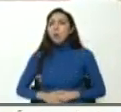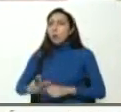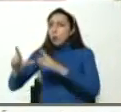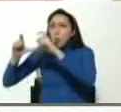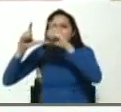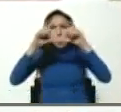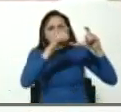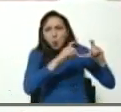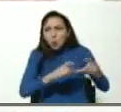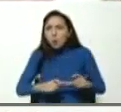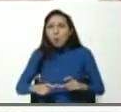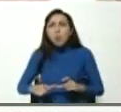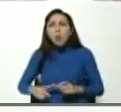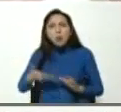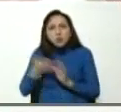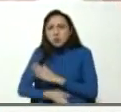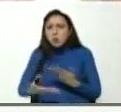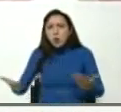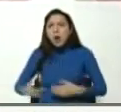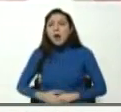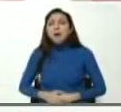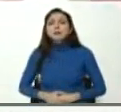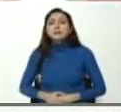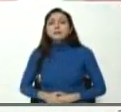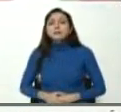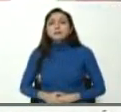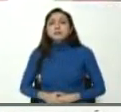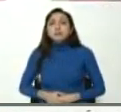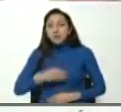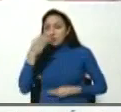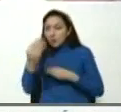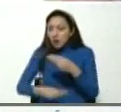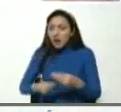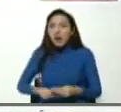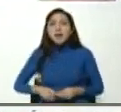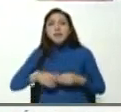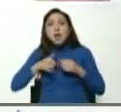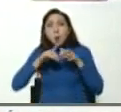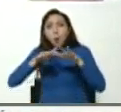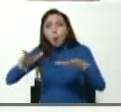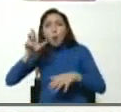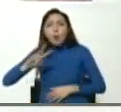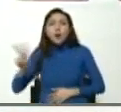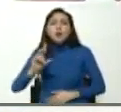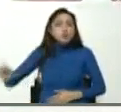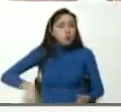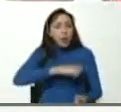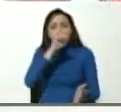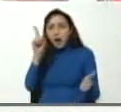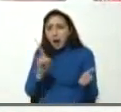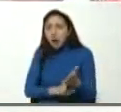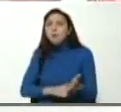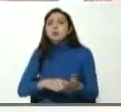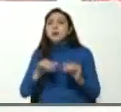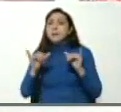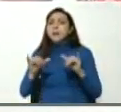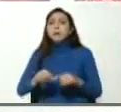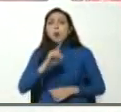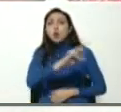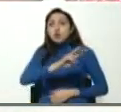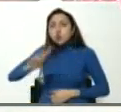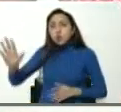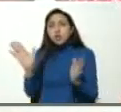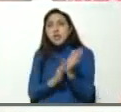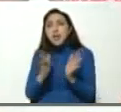corrieron de la forma que podían por todo el resto del país casi simultáneo el mismo 12 de abril